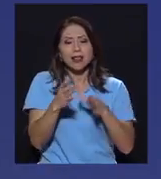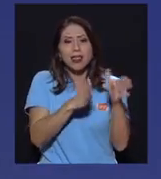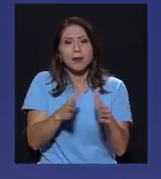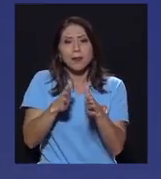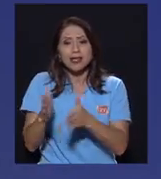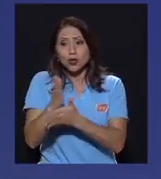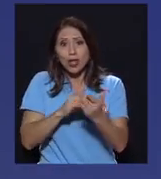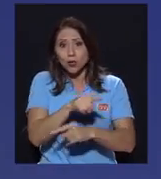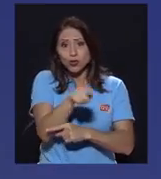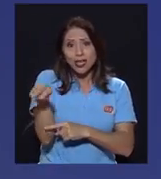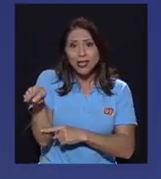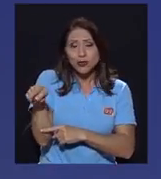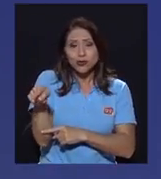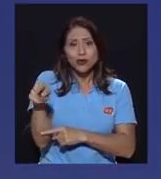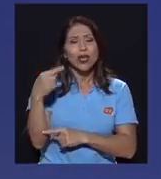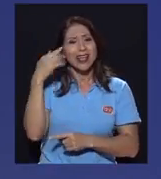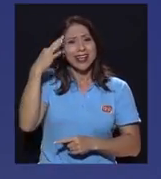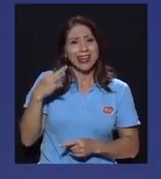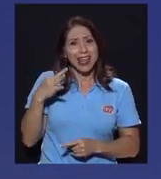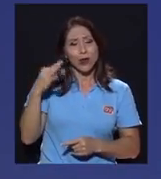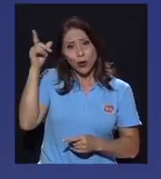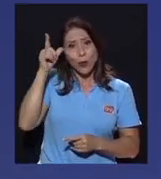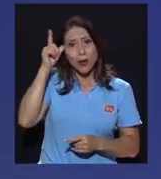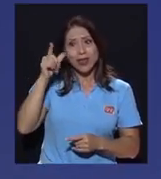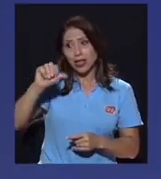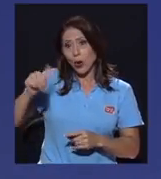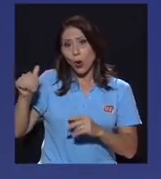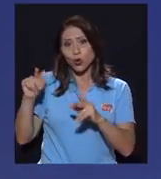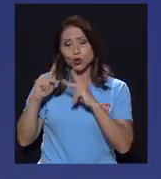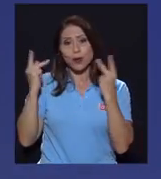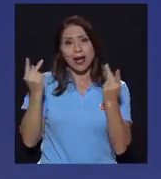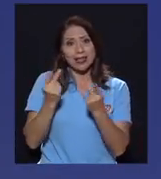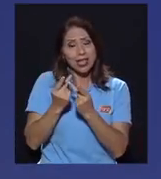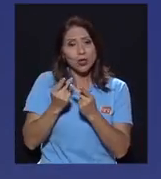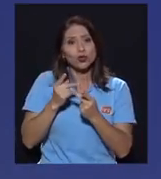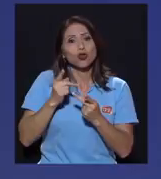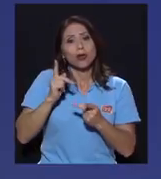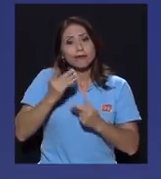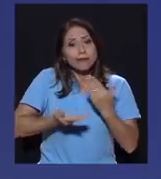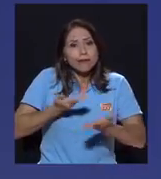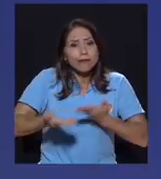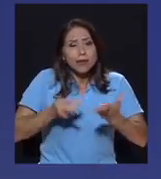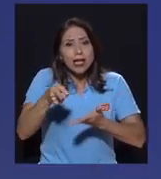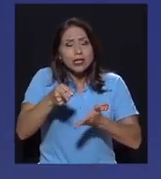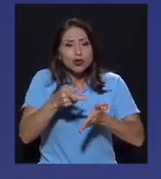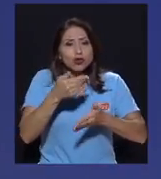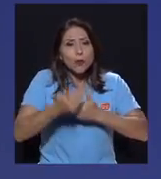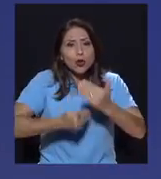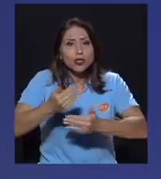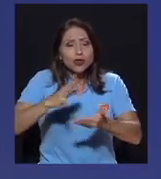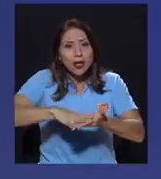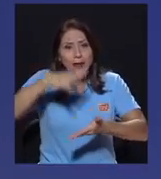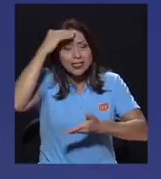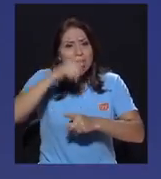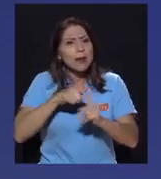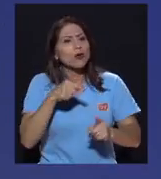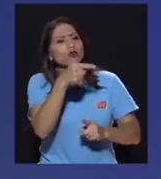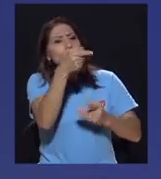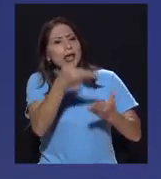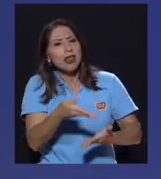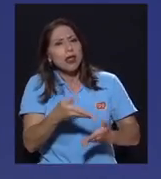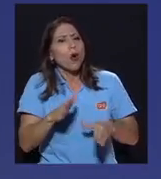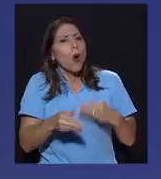en esto yo creo que obviamente también los otros partidos van a tener mucho que ver para poder colaborar en esos procesos de aprendizaje pero como lo ve usted